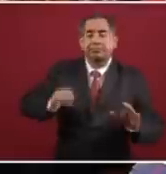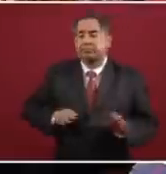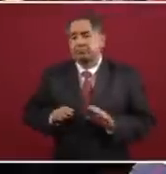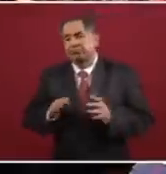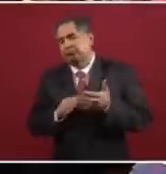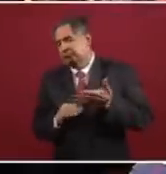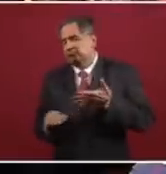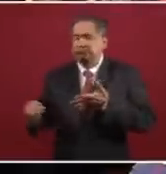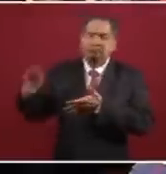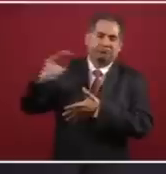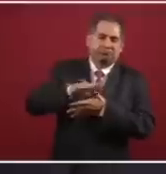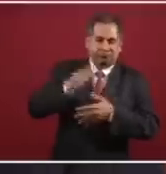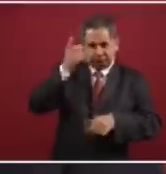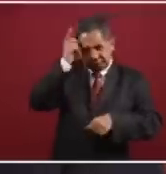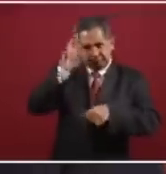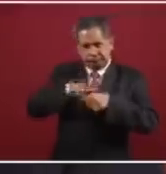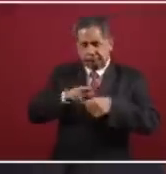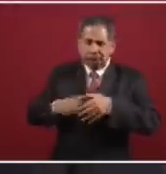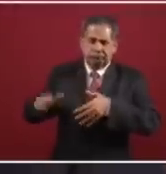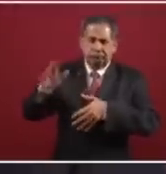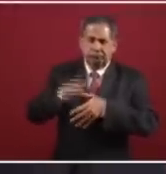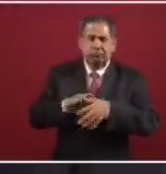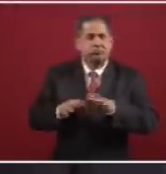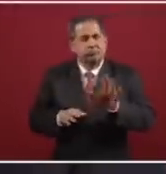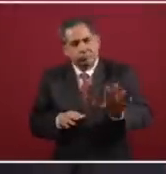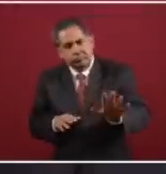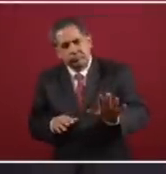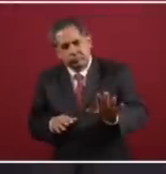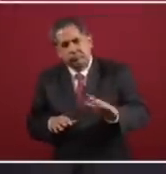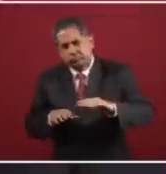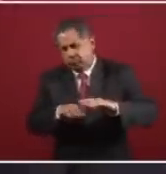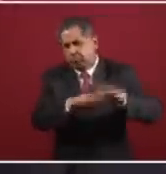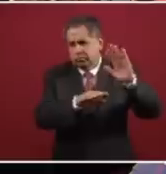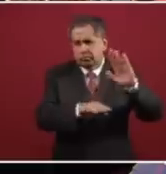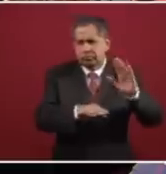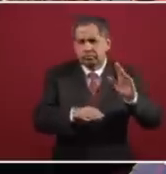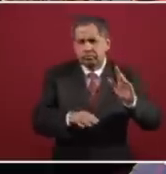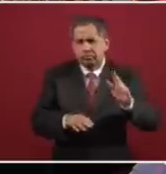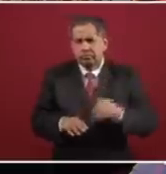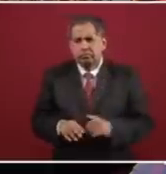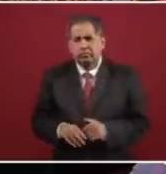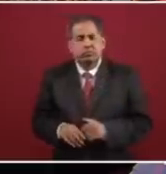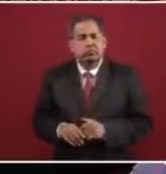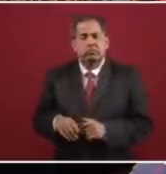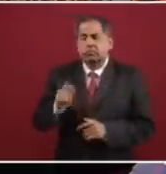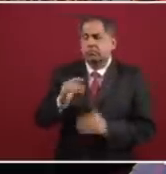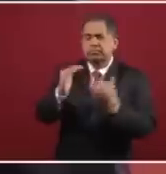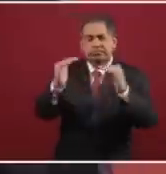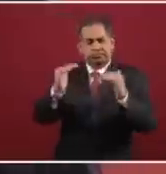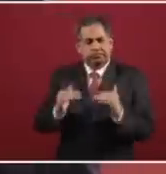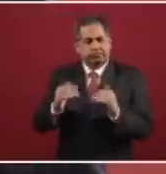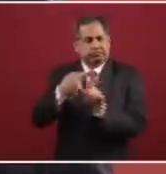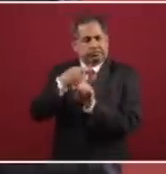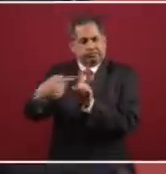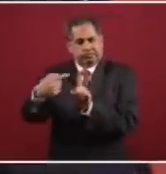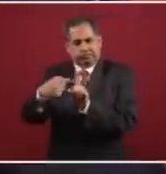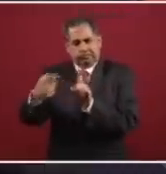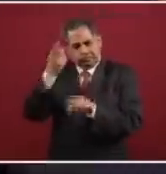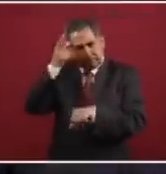los de arriba. Sí, mayor volumen a los de arriba. Claro, y en el caso de los de abajo, lo que se